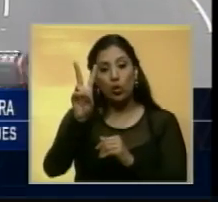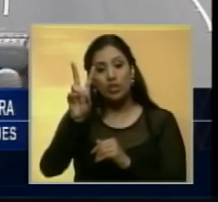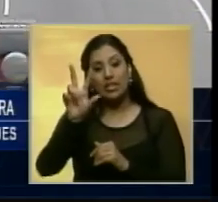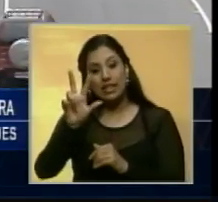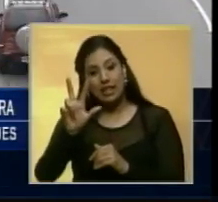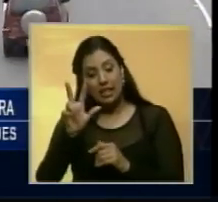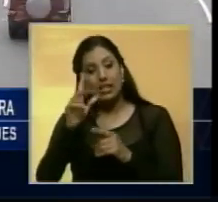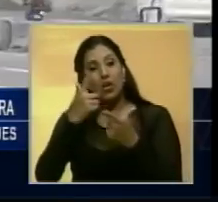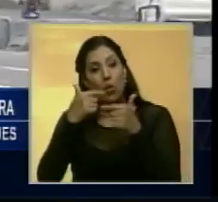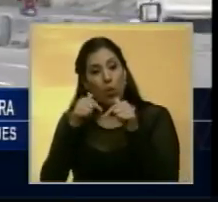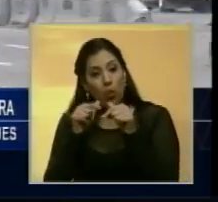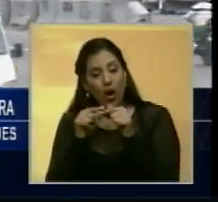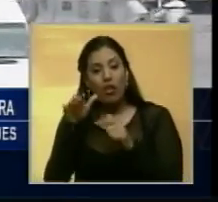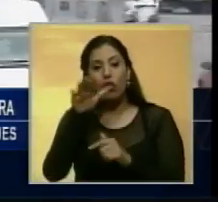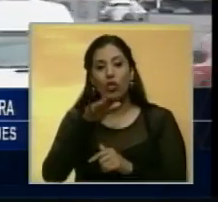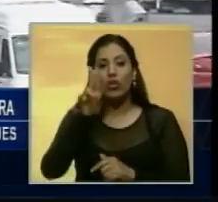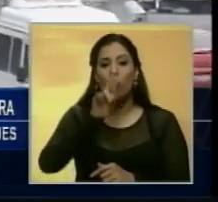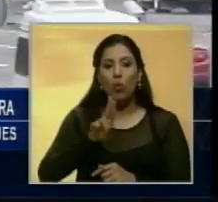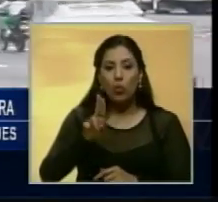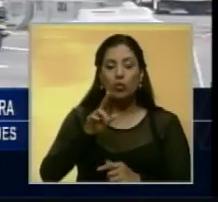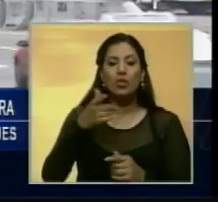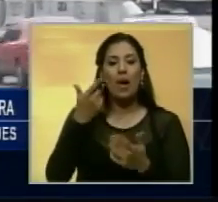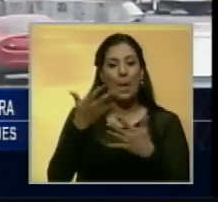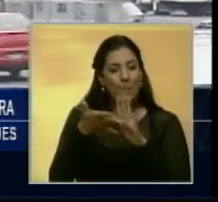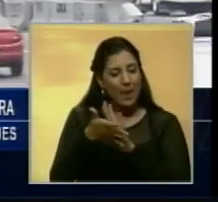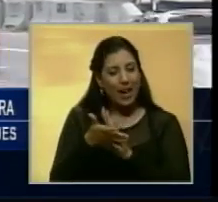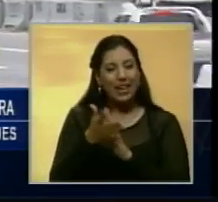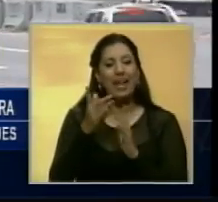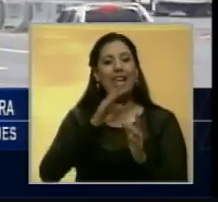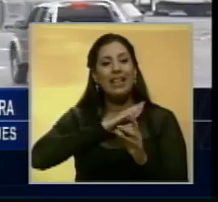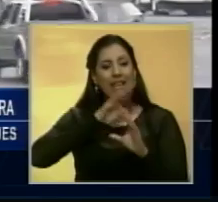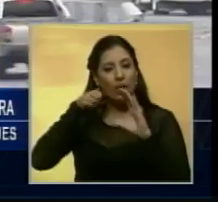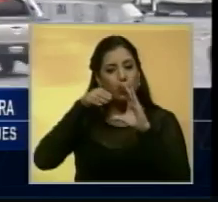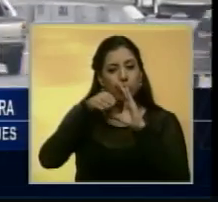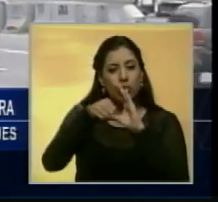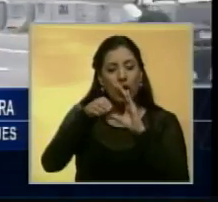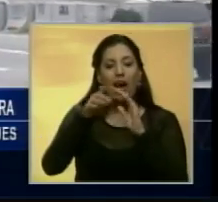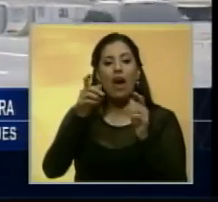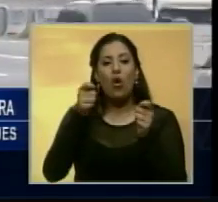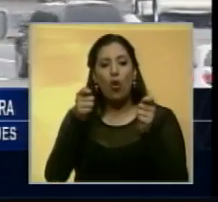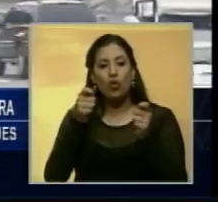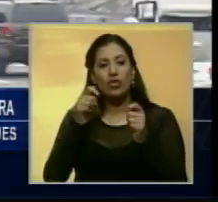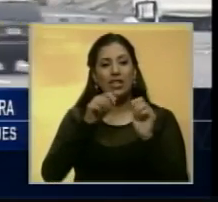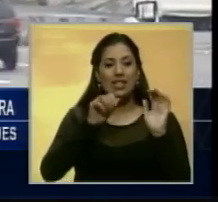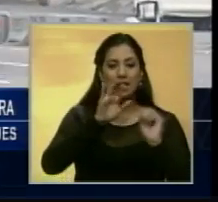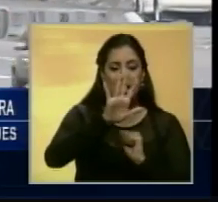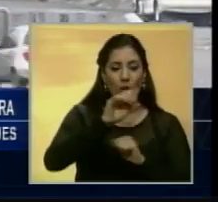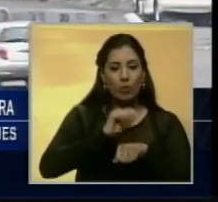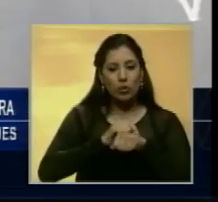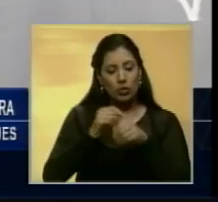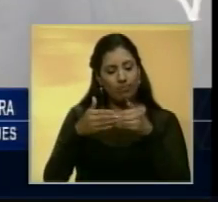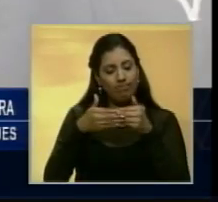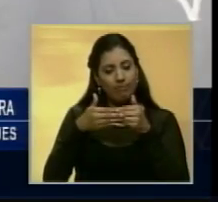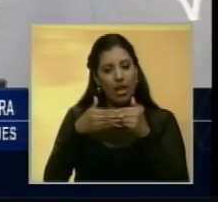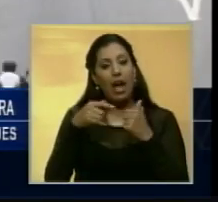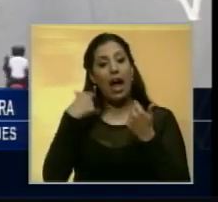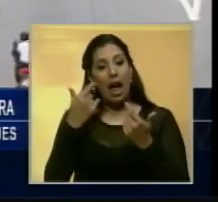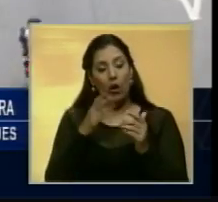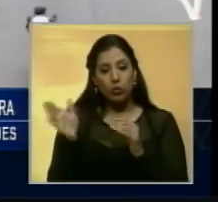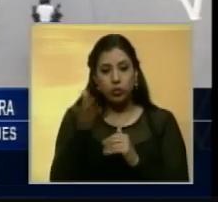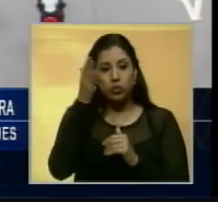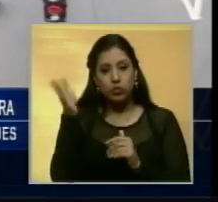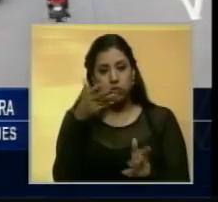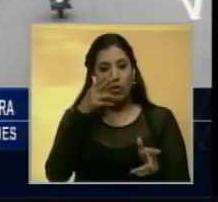2 y La Planicie se usarán los 2 canales, por lo tanto se limitará el acceso en lapsos de 5 minutos mientras pasen